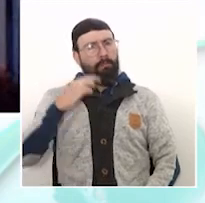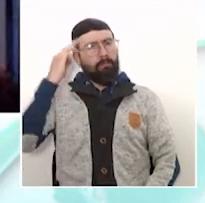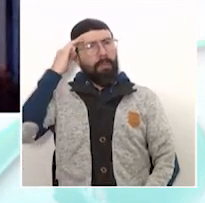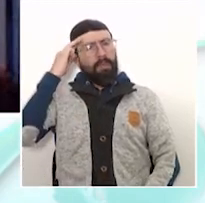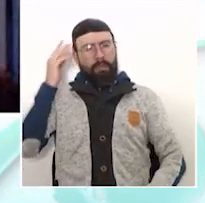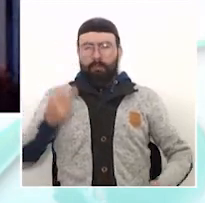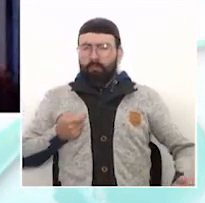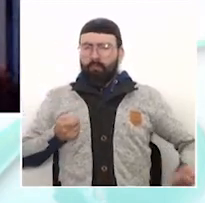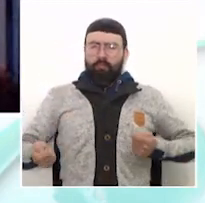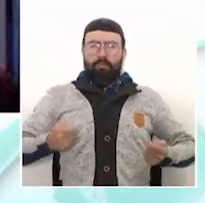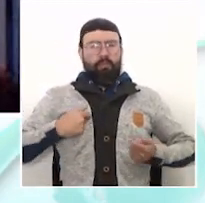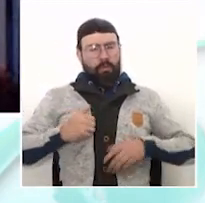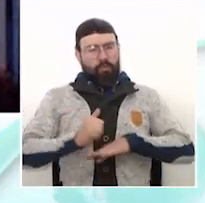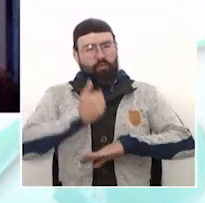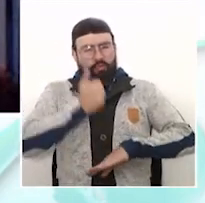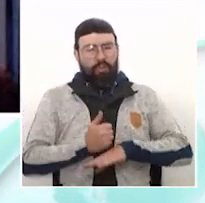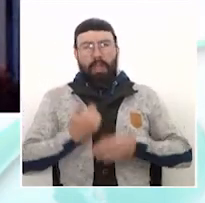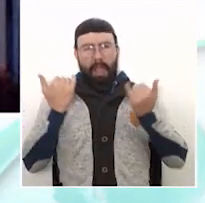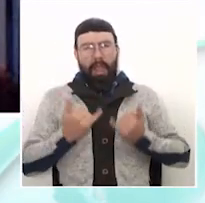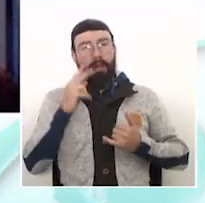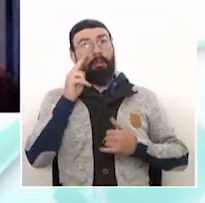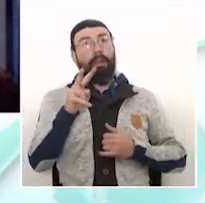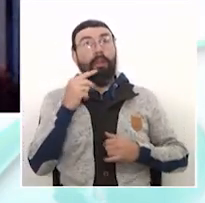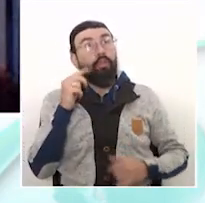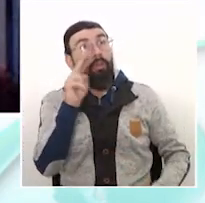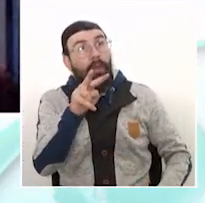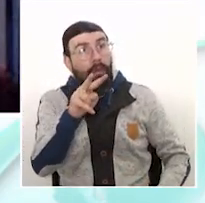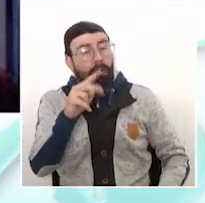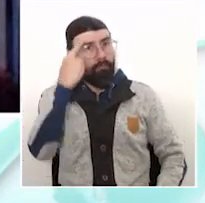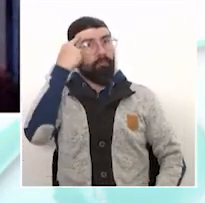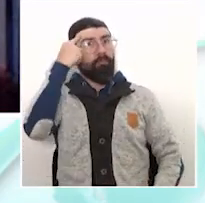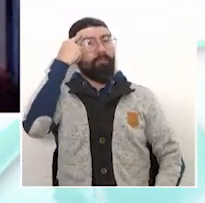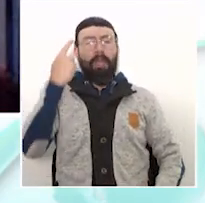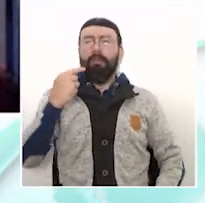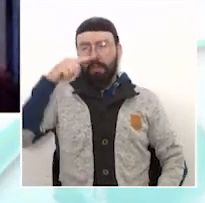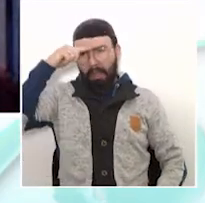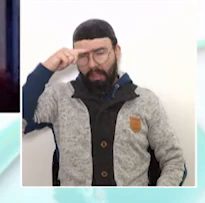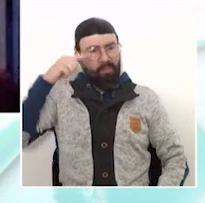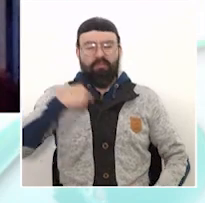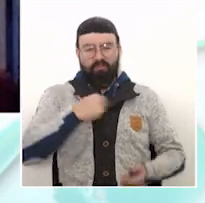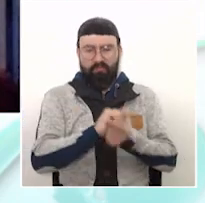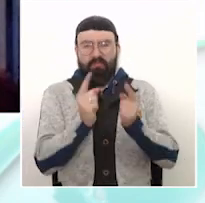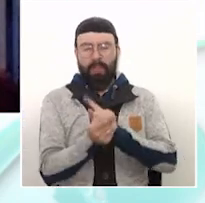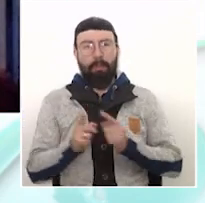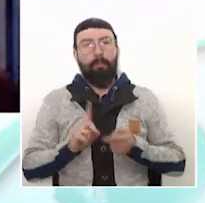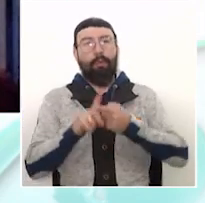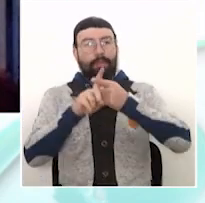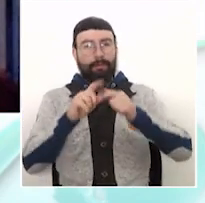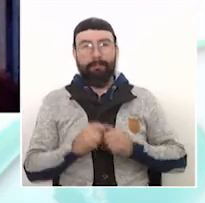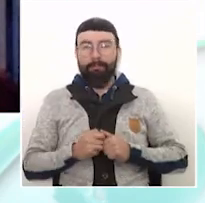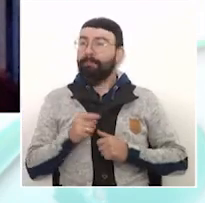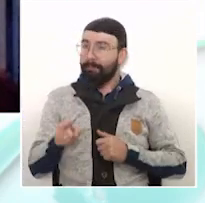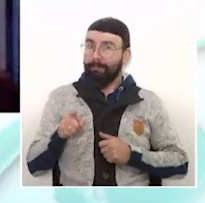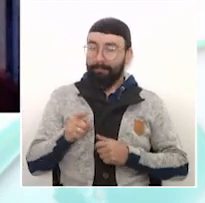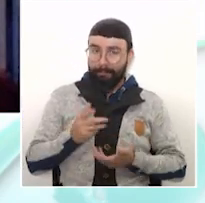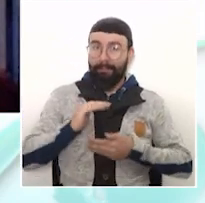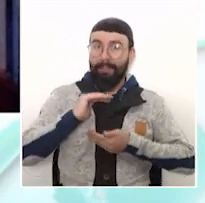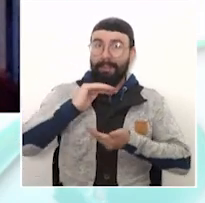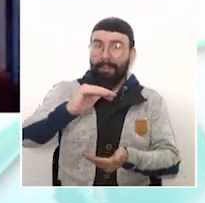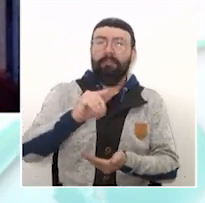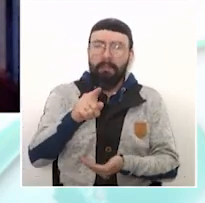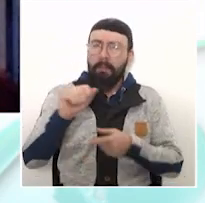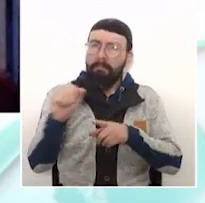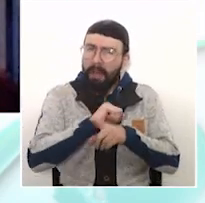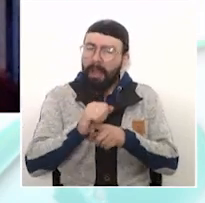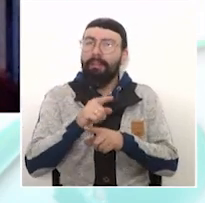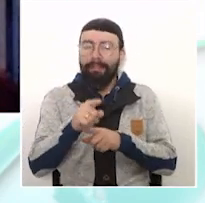en el aquí y el ahora. Esas son ayudas visuales. Lo veo, mi mente en el aquí y el ahora y en lo positivo. Este otro regalito que les dijo son tips prácticos.